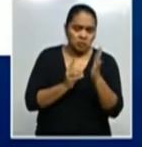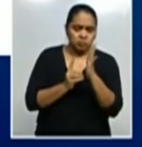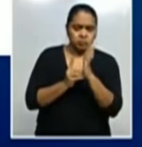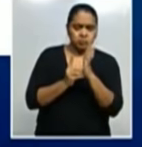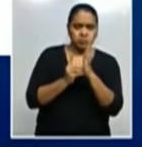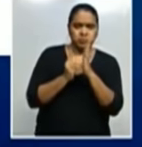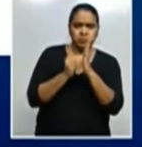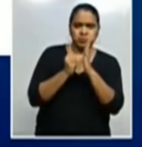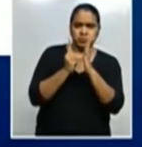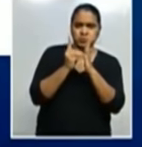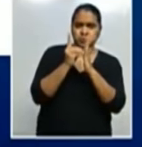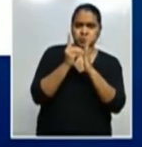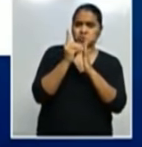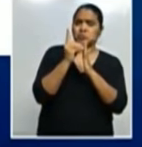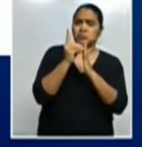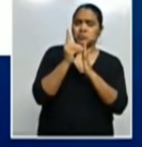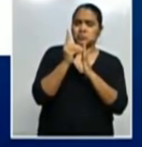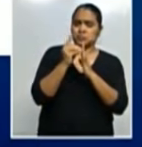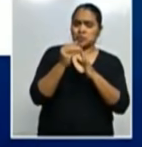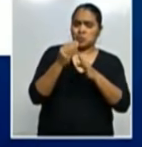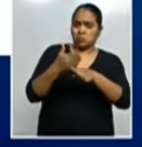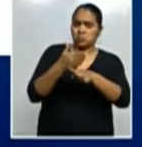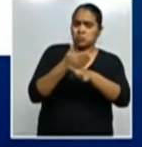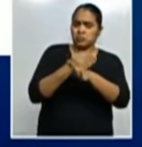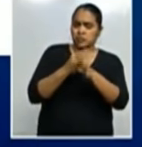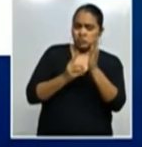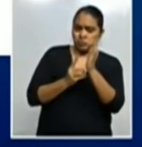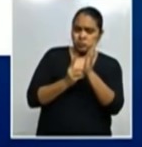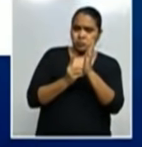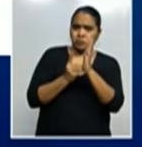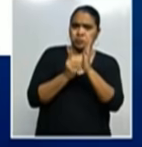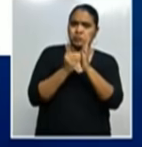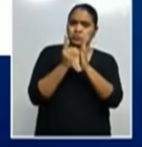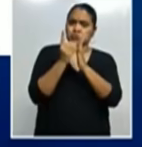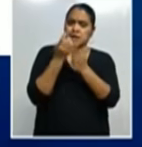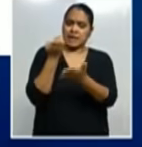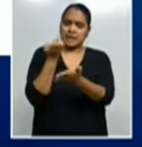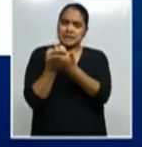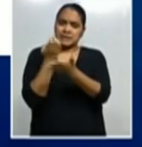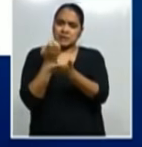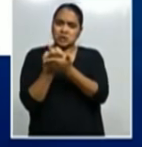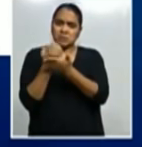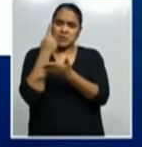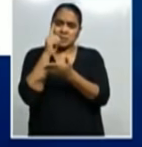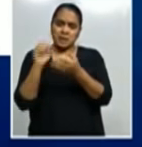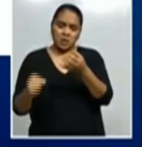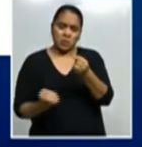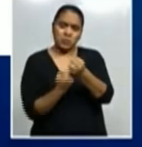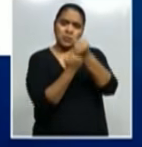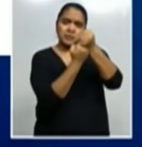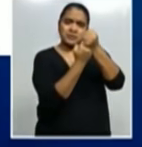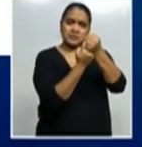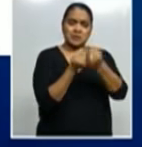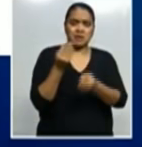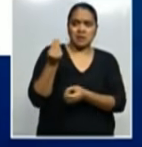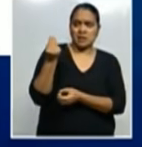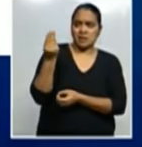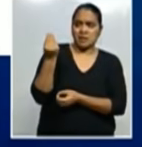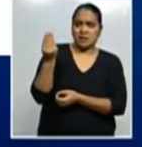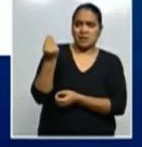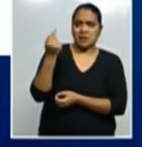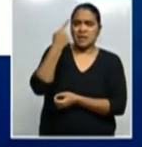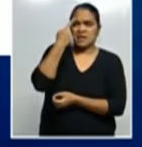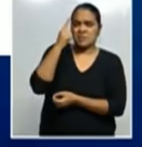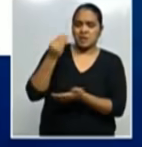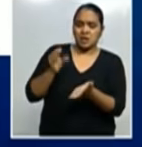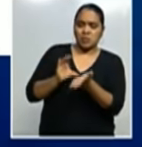de expansión, es decir, de liberar recursos para que estos estén a disposición de la